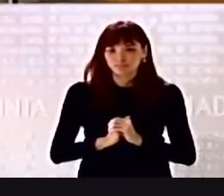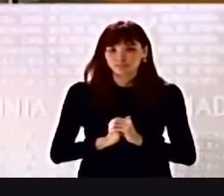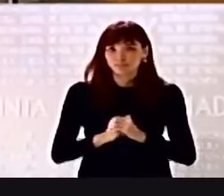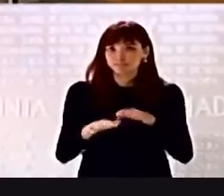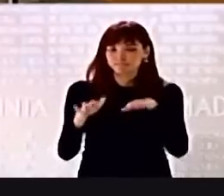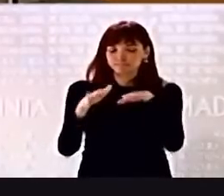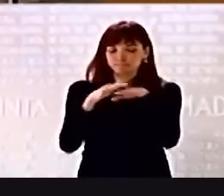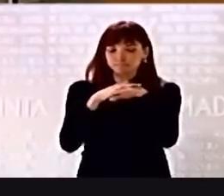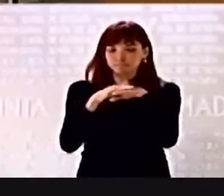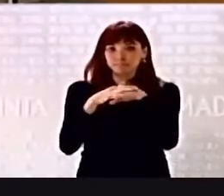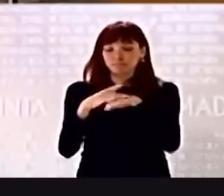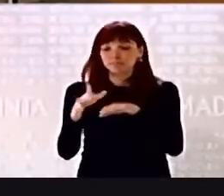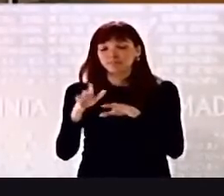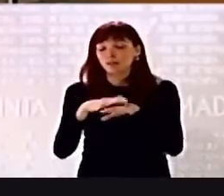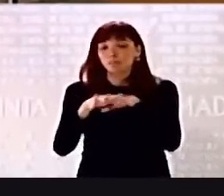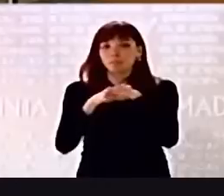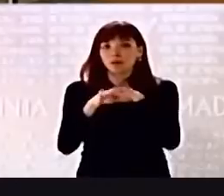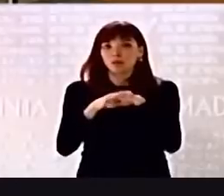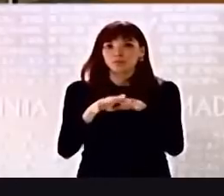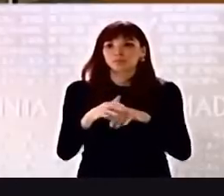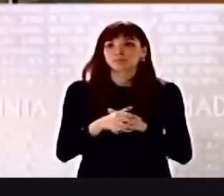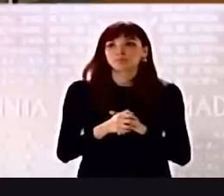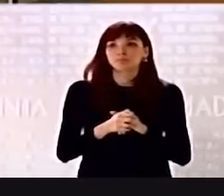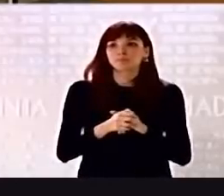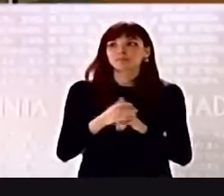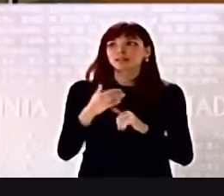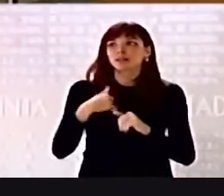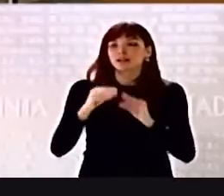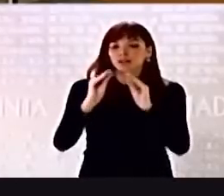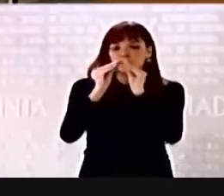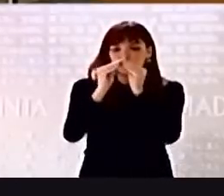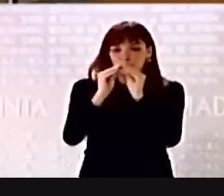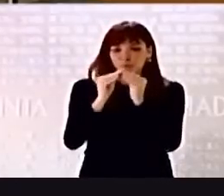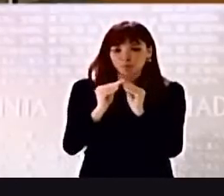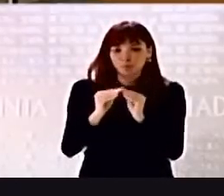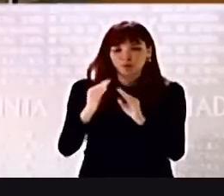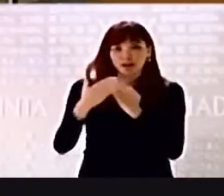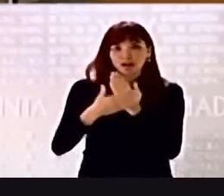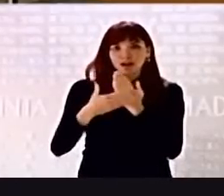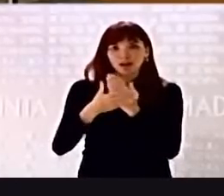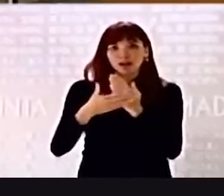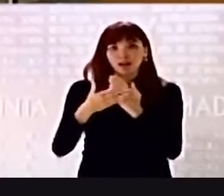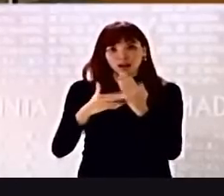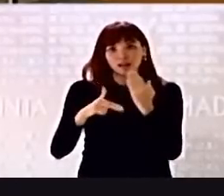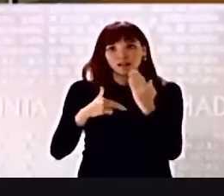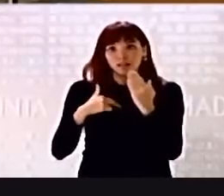Perdón, me dicen, es que estaban terminando y adaptándolo al nivel del Ministerio, Celes,